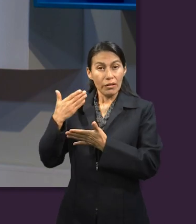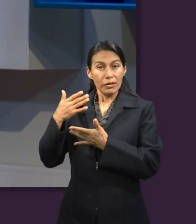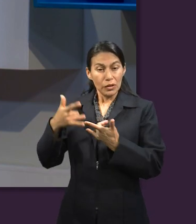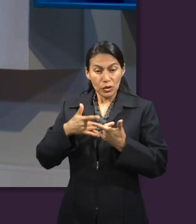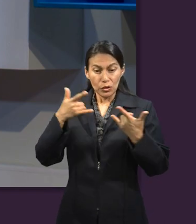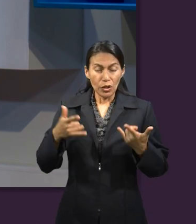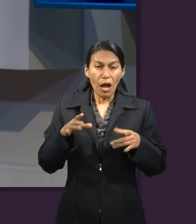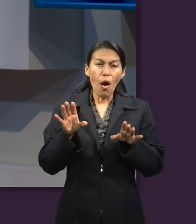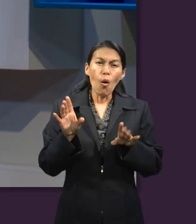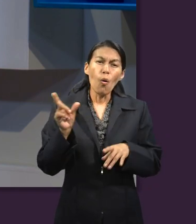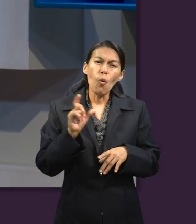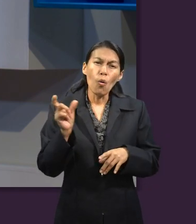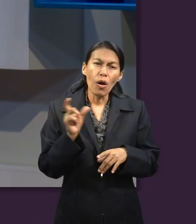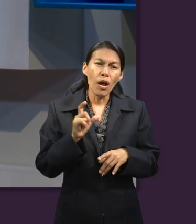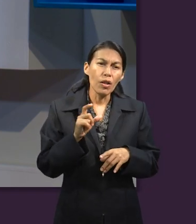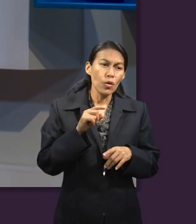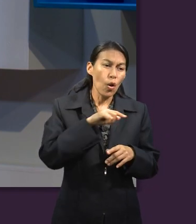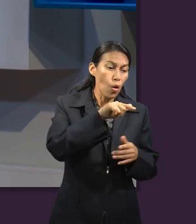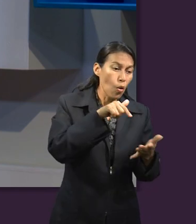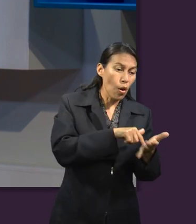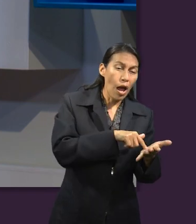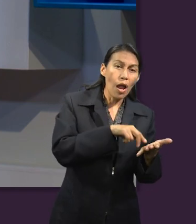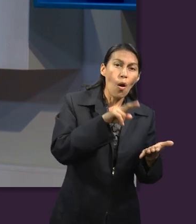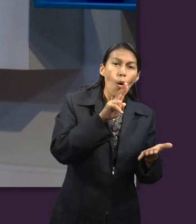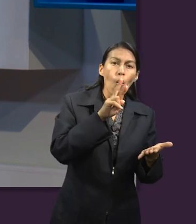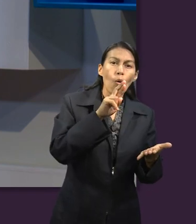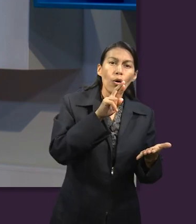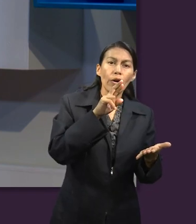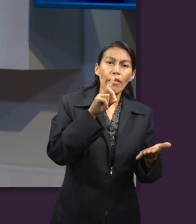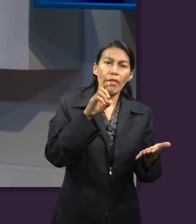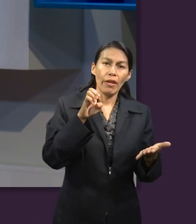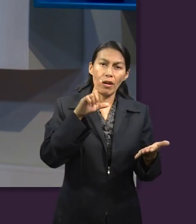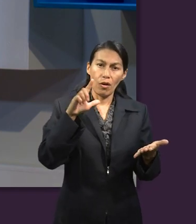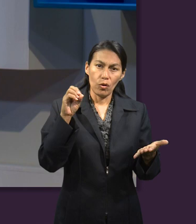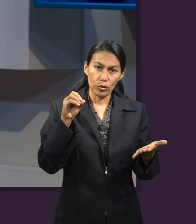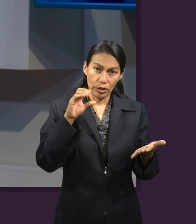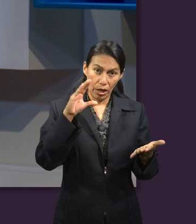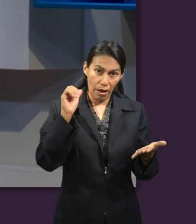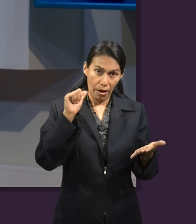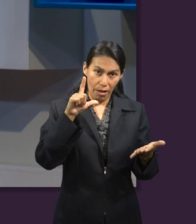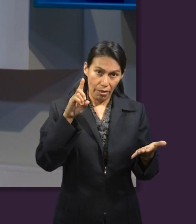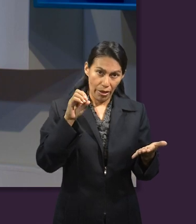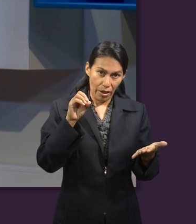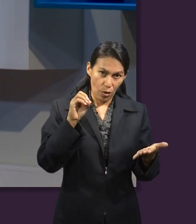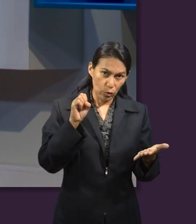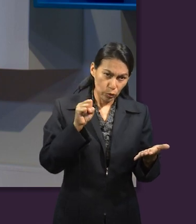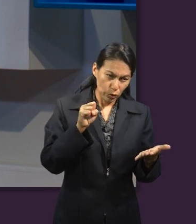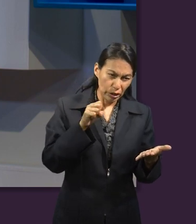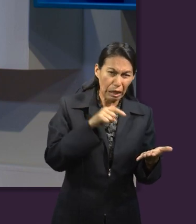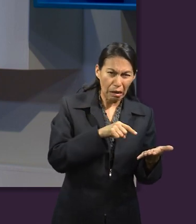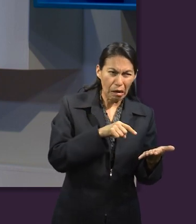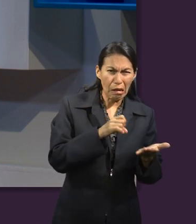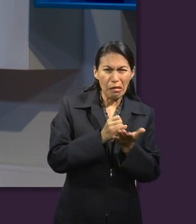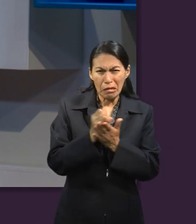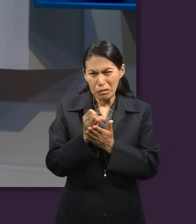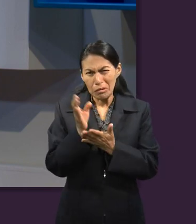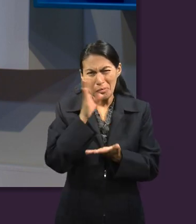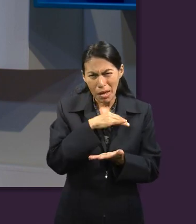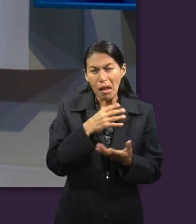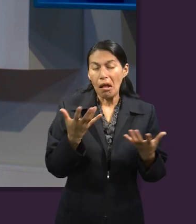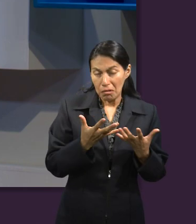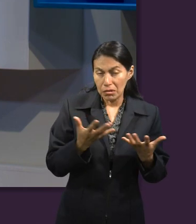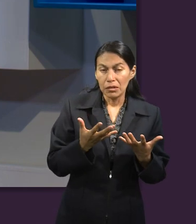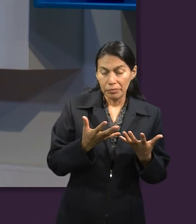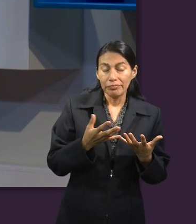desde el momento en el que salió de ur de los caldeos y a pesar de las malas decisiones que tomó y